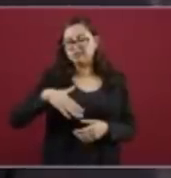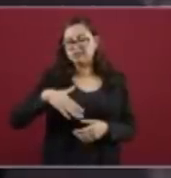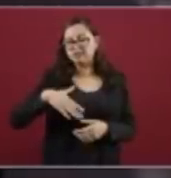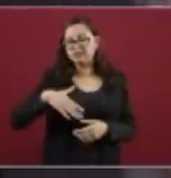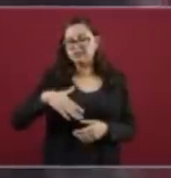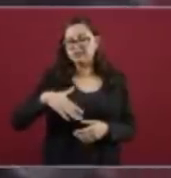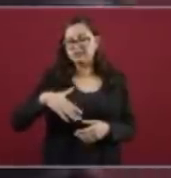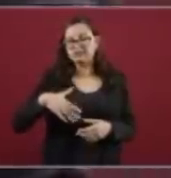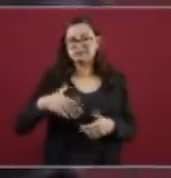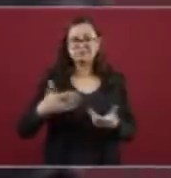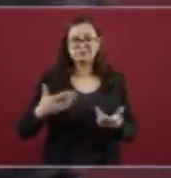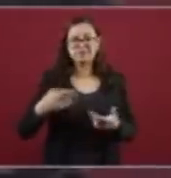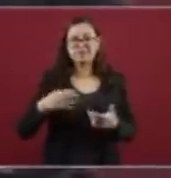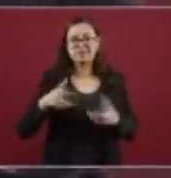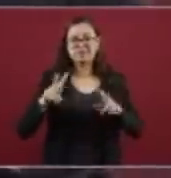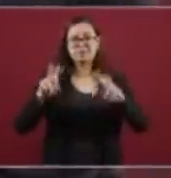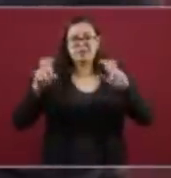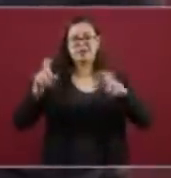teoría marxista,